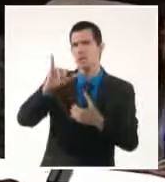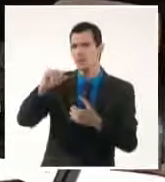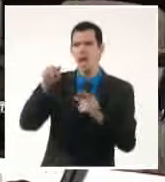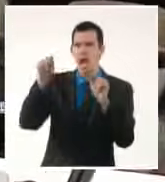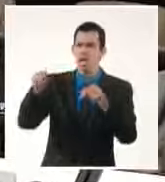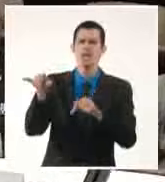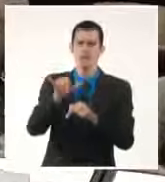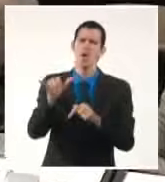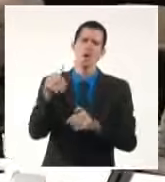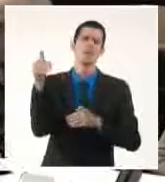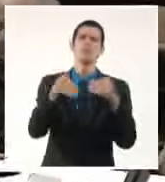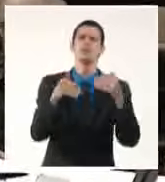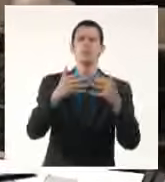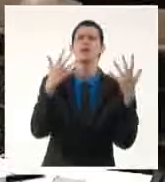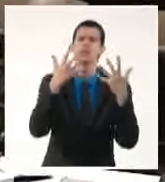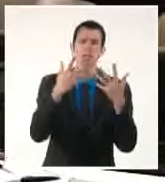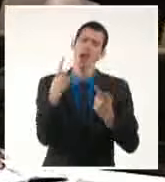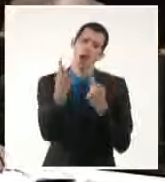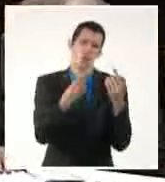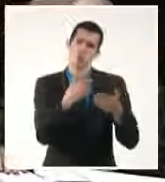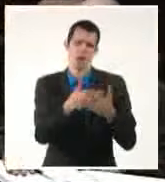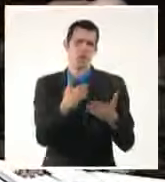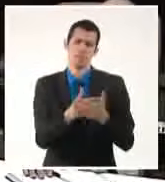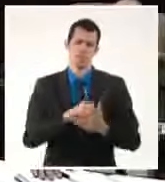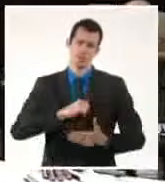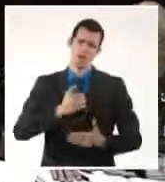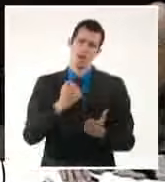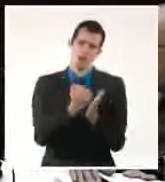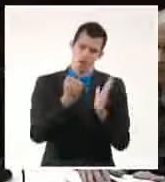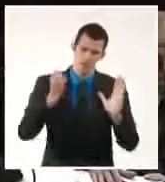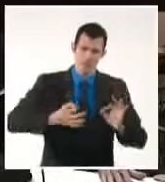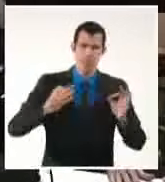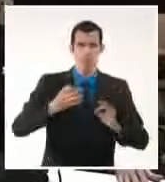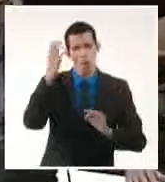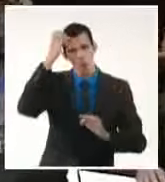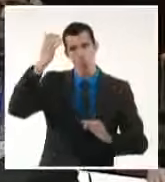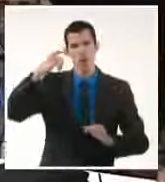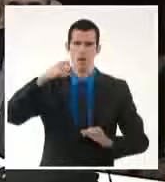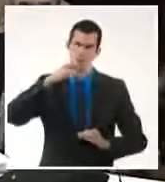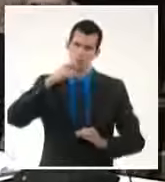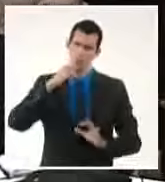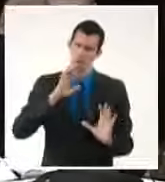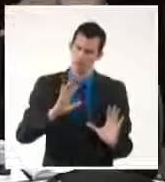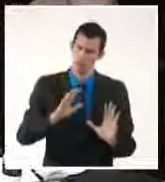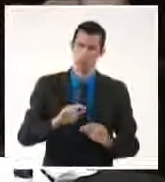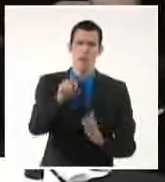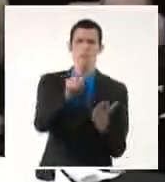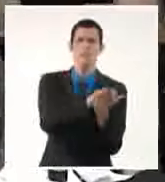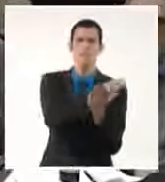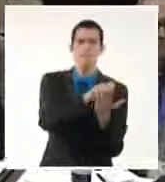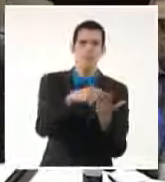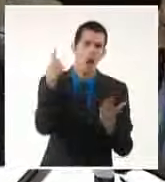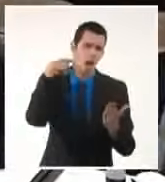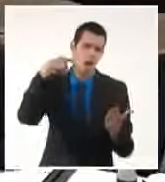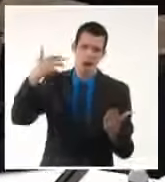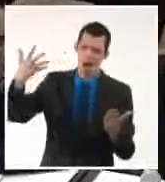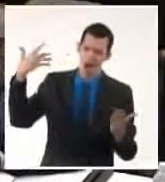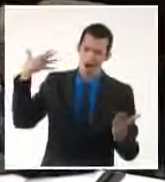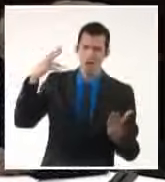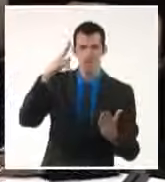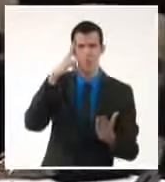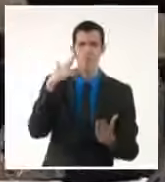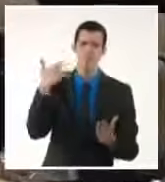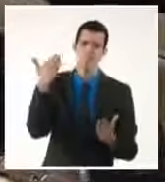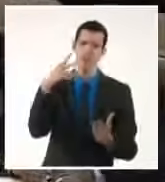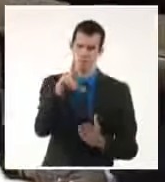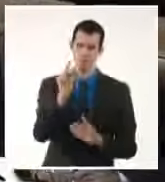norteamericanas. El aliento y materialización de planes terroristas contra Cuba tienen su base en el sentimiento de impunidad